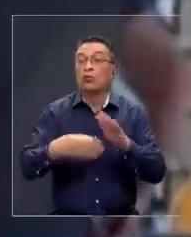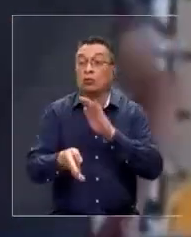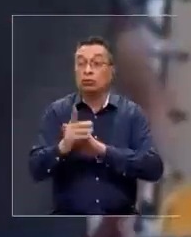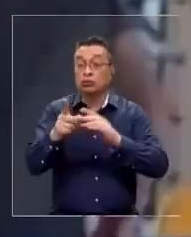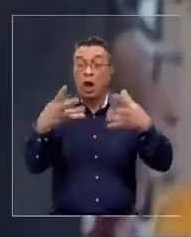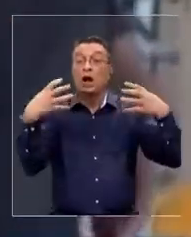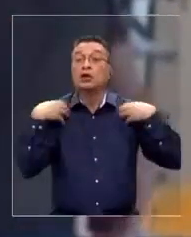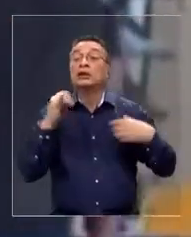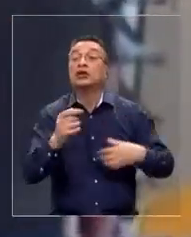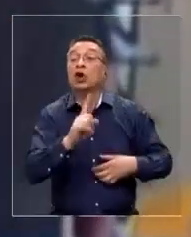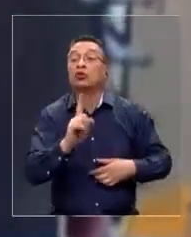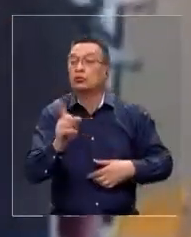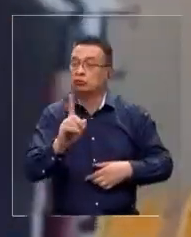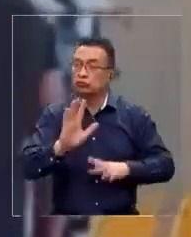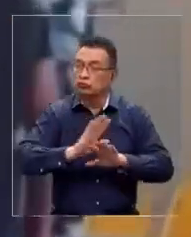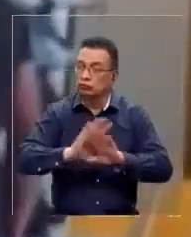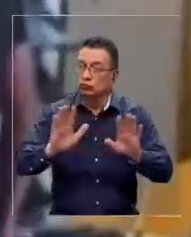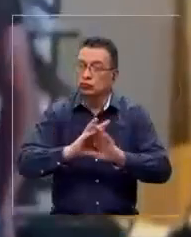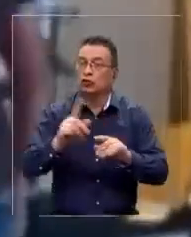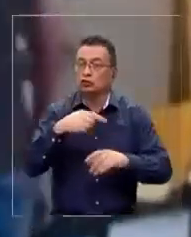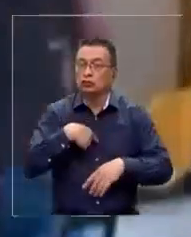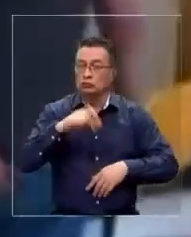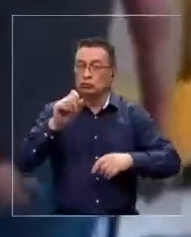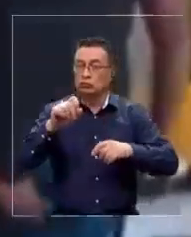¿Es para la casa? No, pero yo